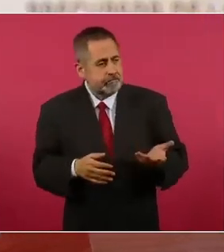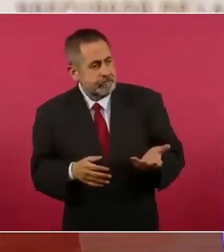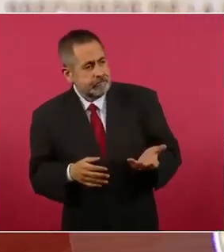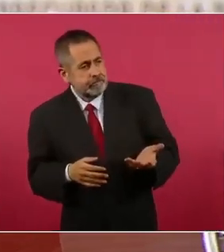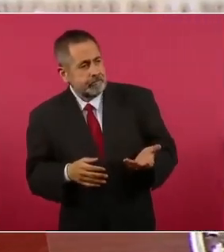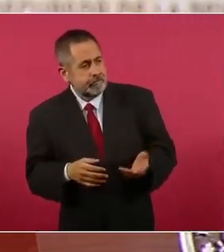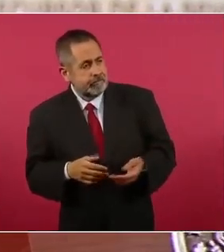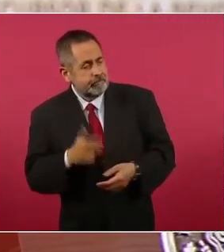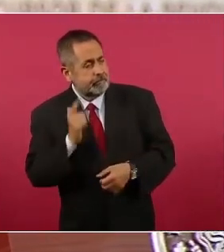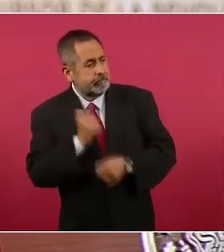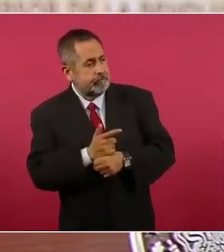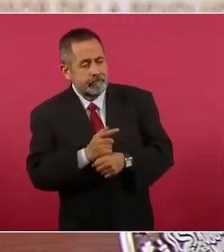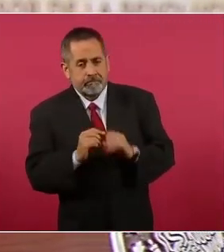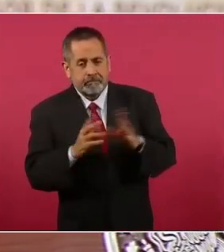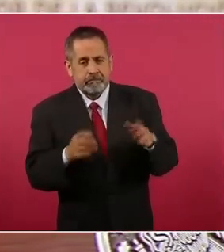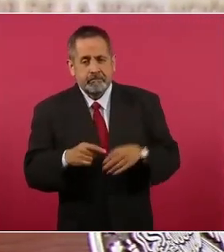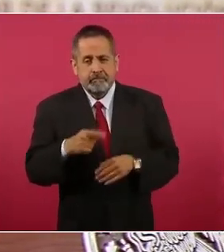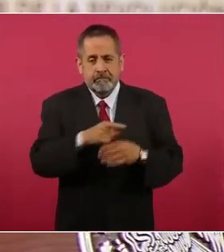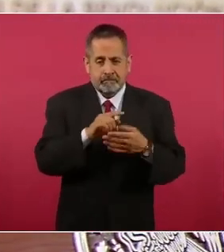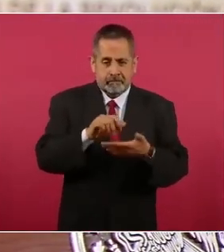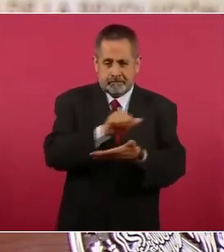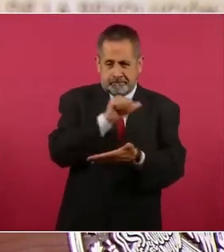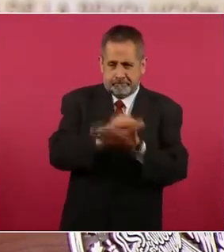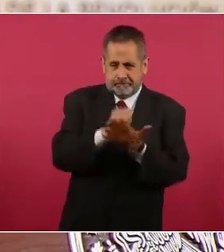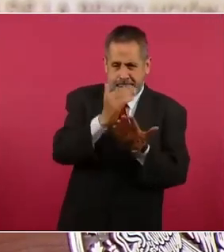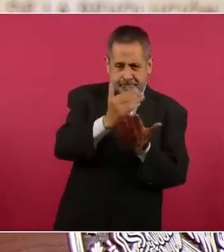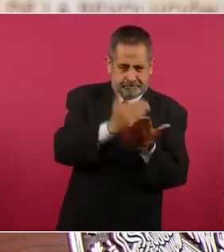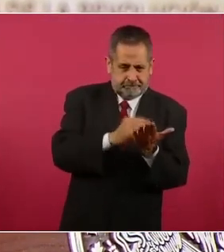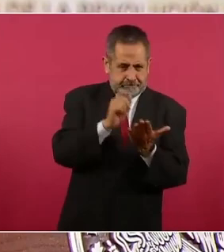habían falsificado las actas,